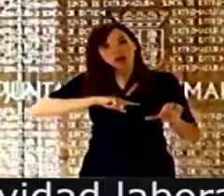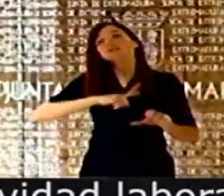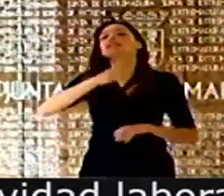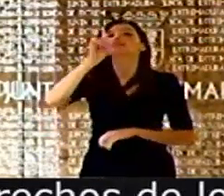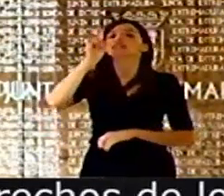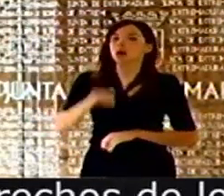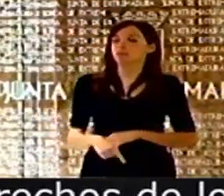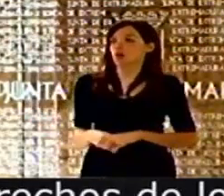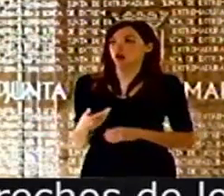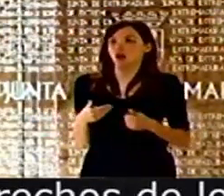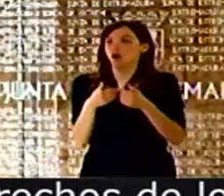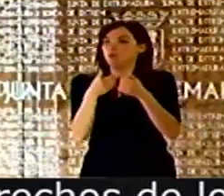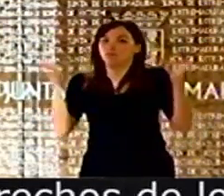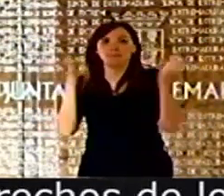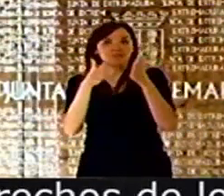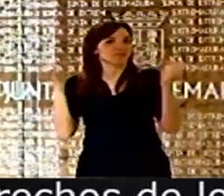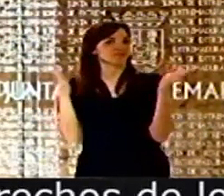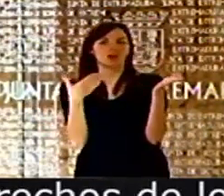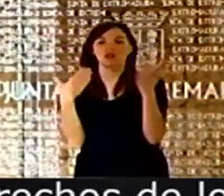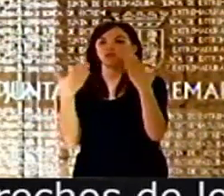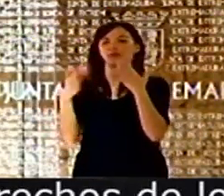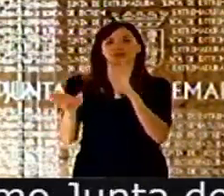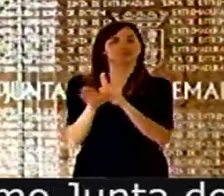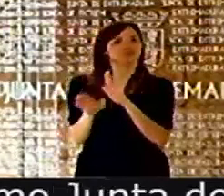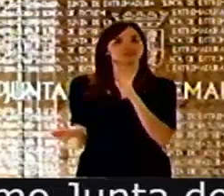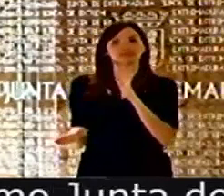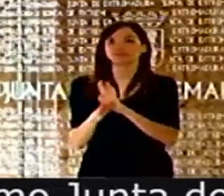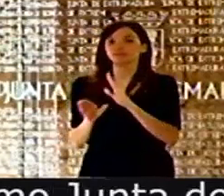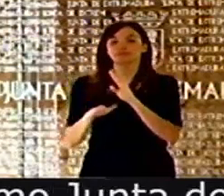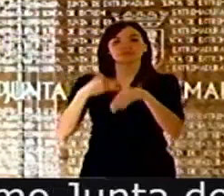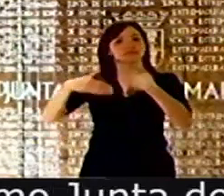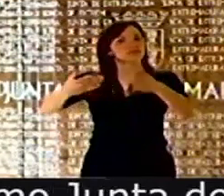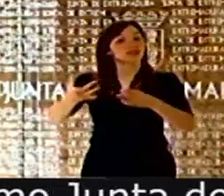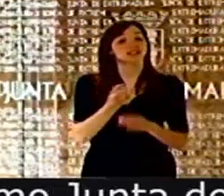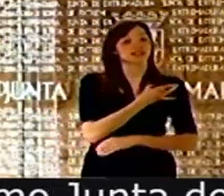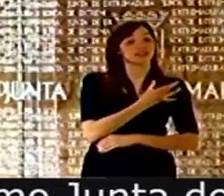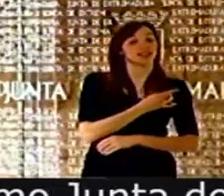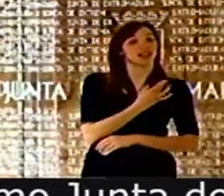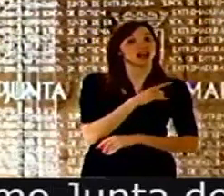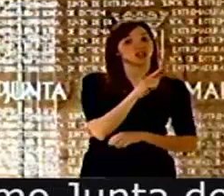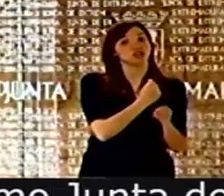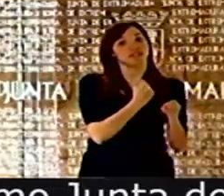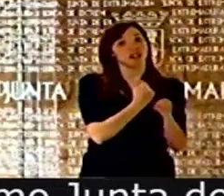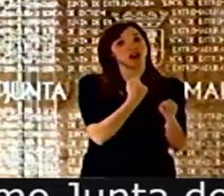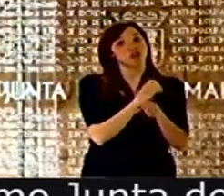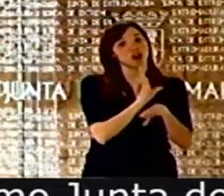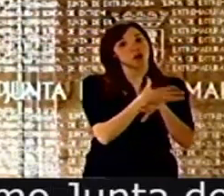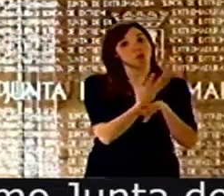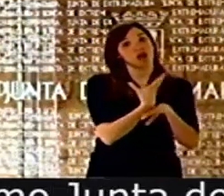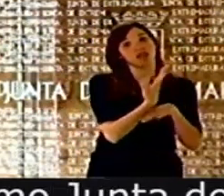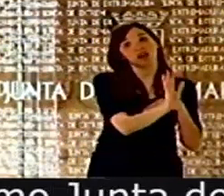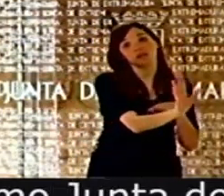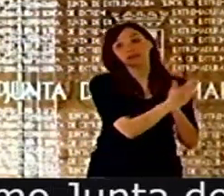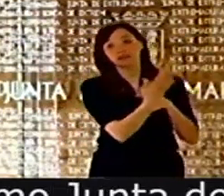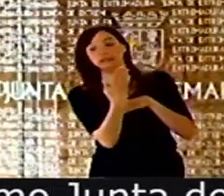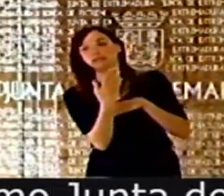mano tendida y estamos en diálogo permanente con los sindicatos que representan a los trabajadores de las ambulancias